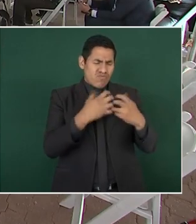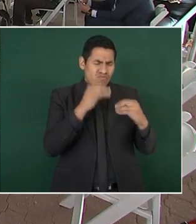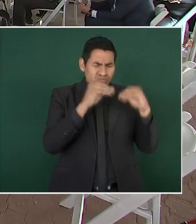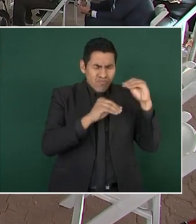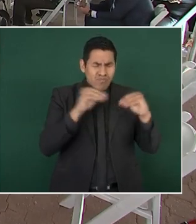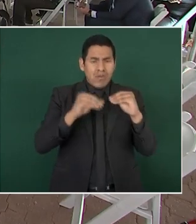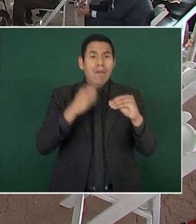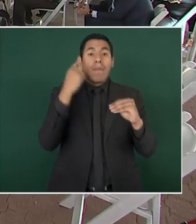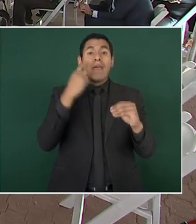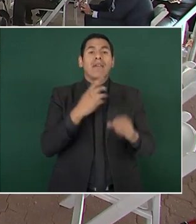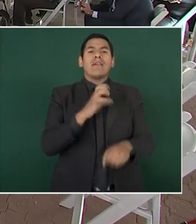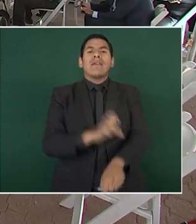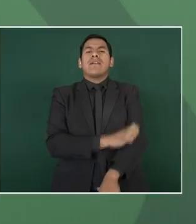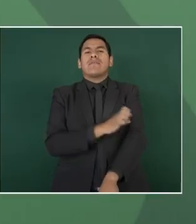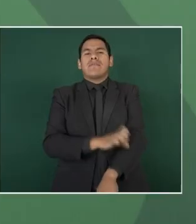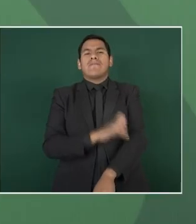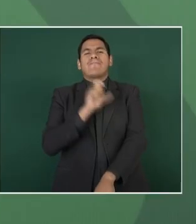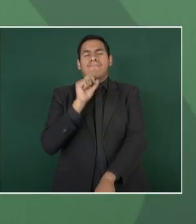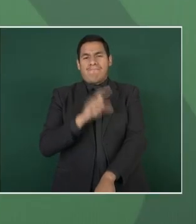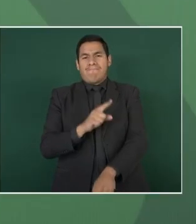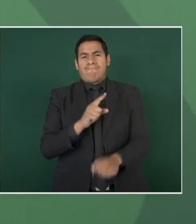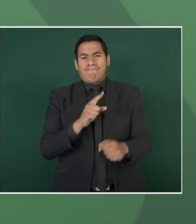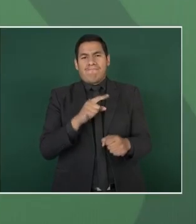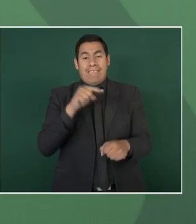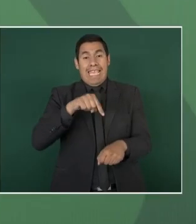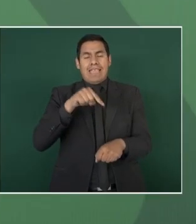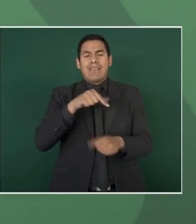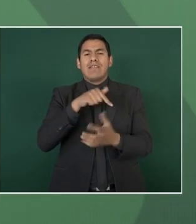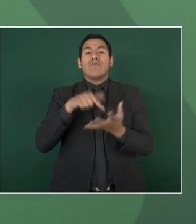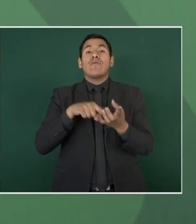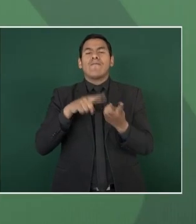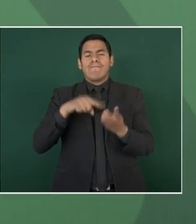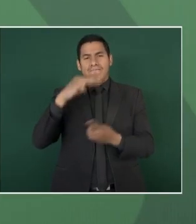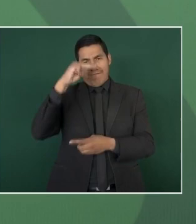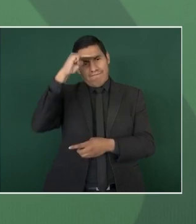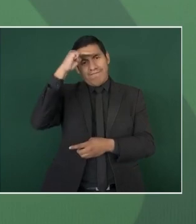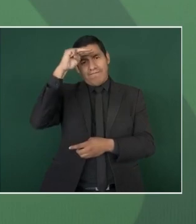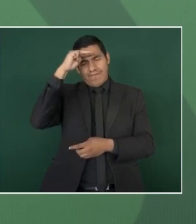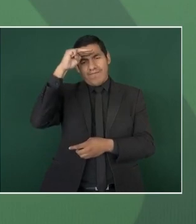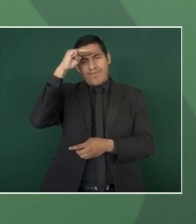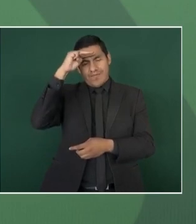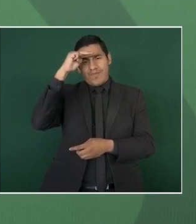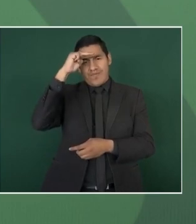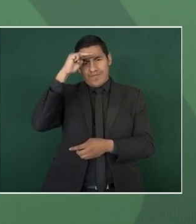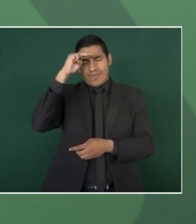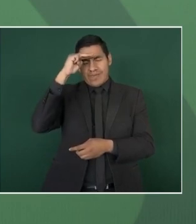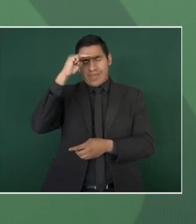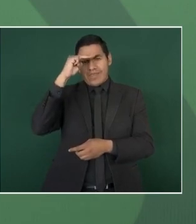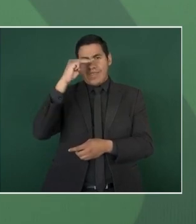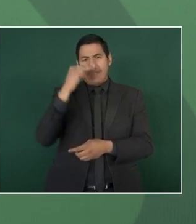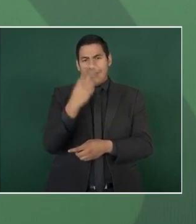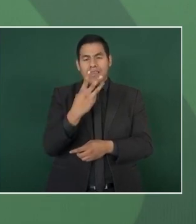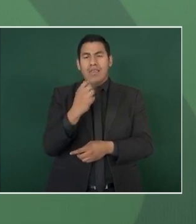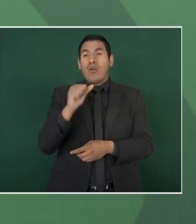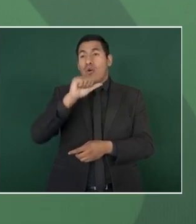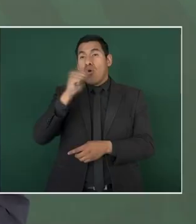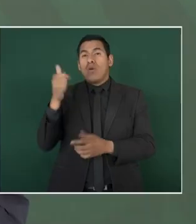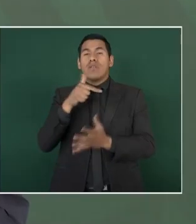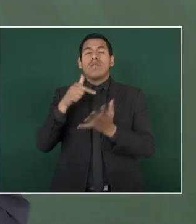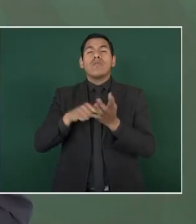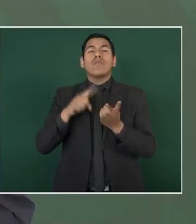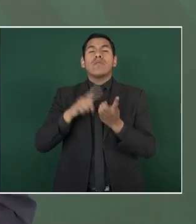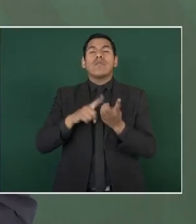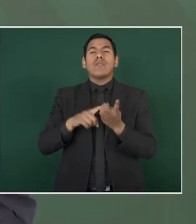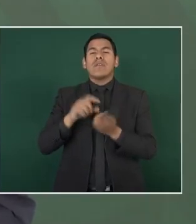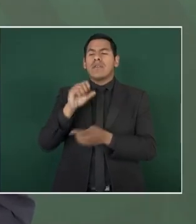energía eléctrica, aquí en Mexicali, y otras en San Luis Río